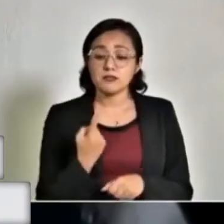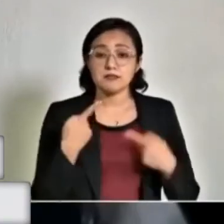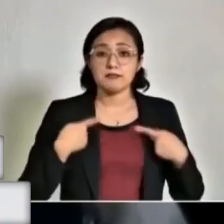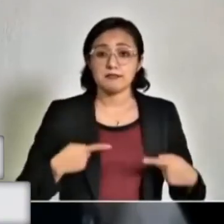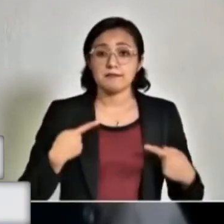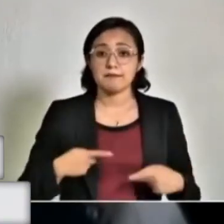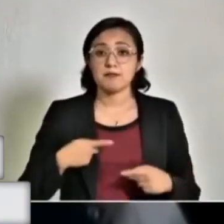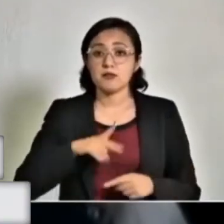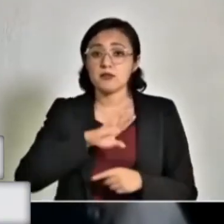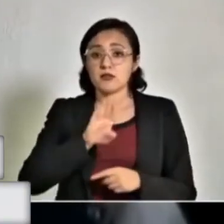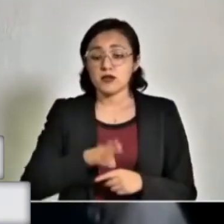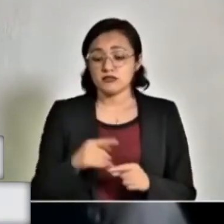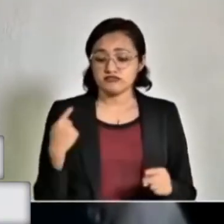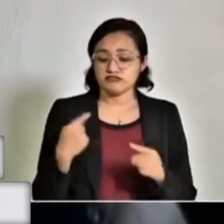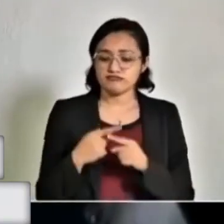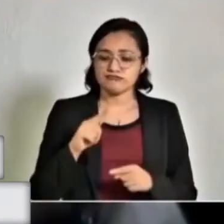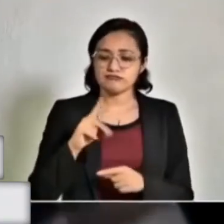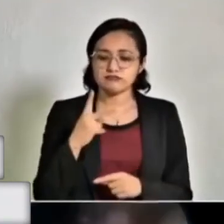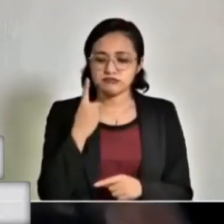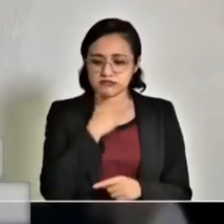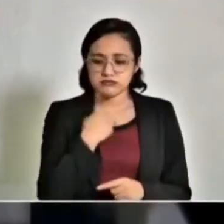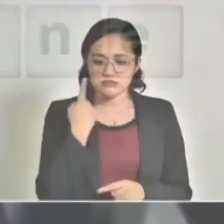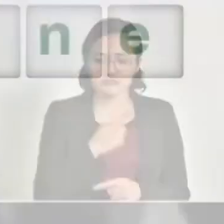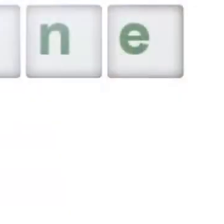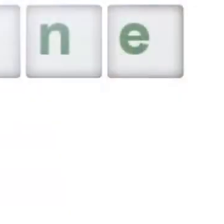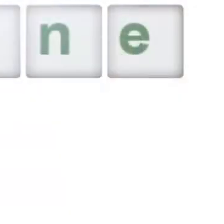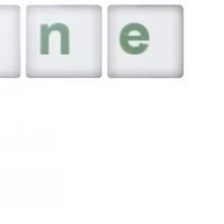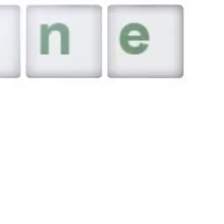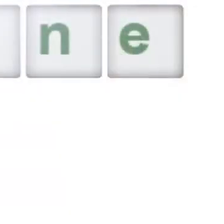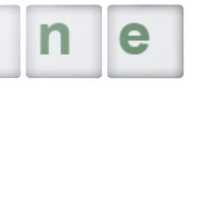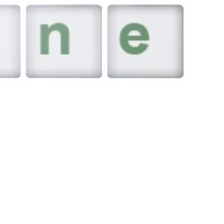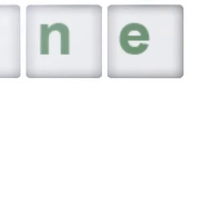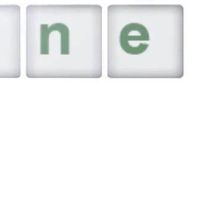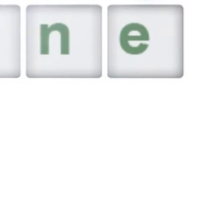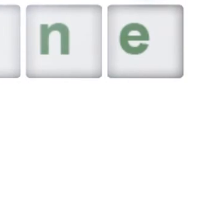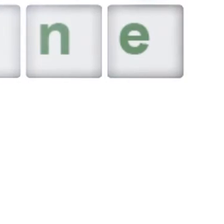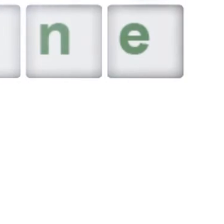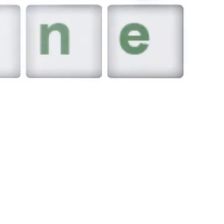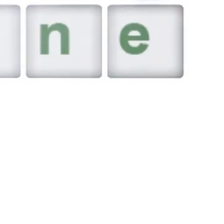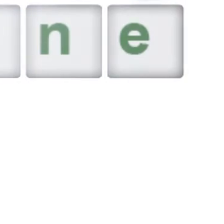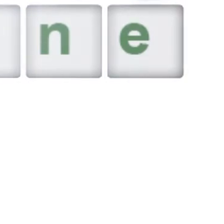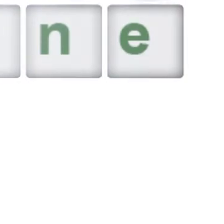21 defunciones en las últimas 72 horas. Es cuanto, gobernador.